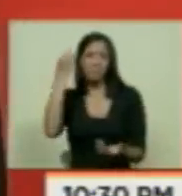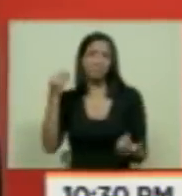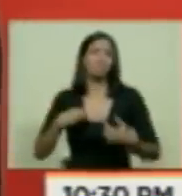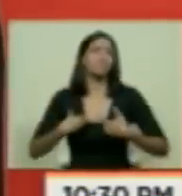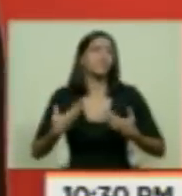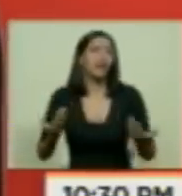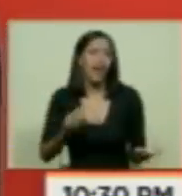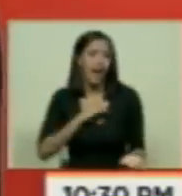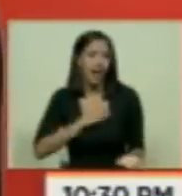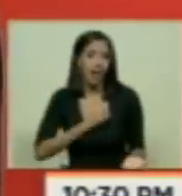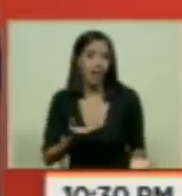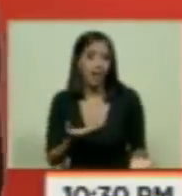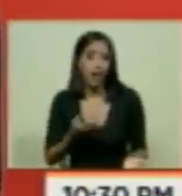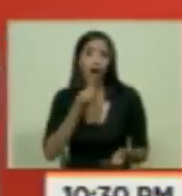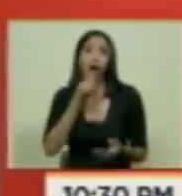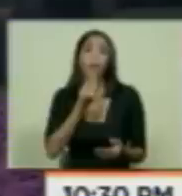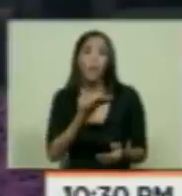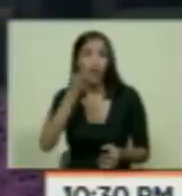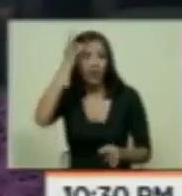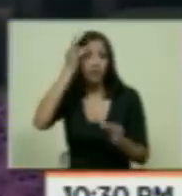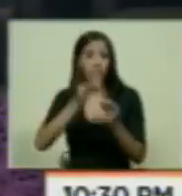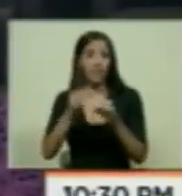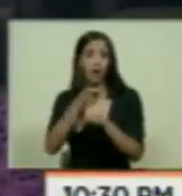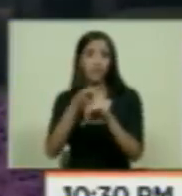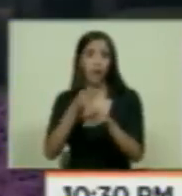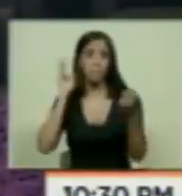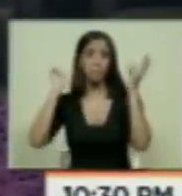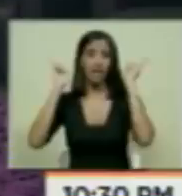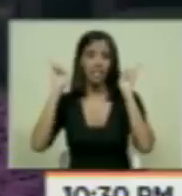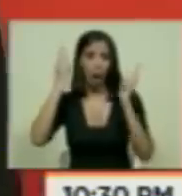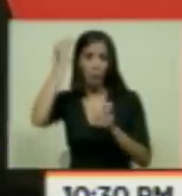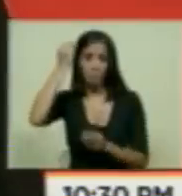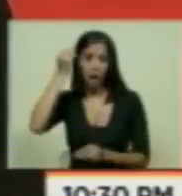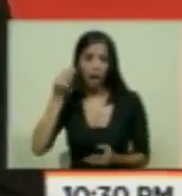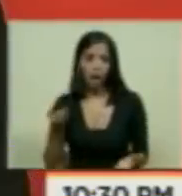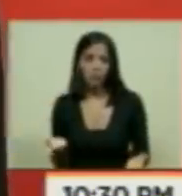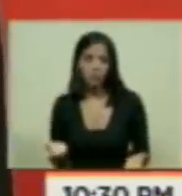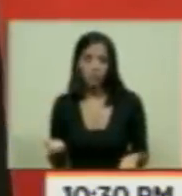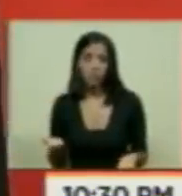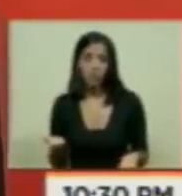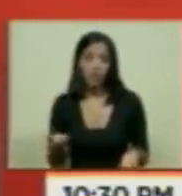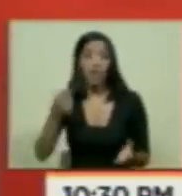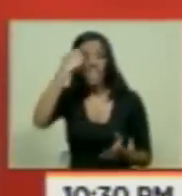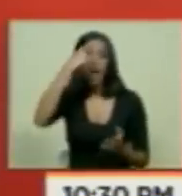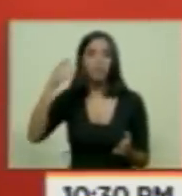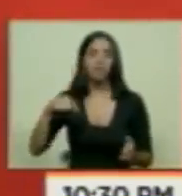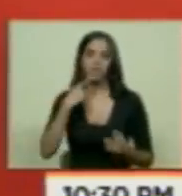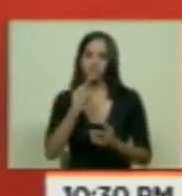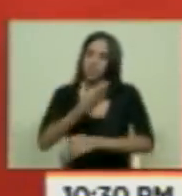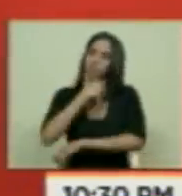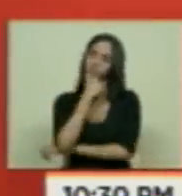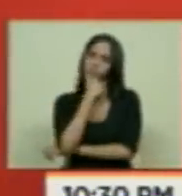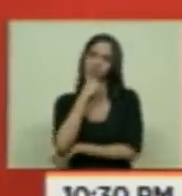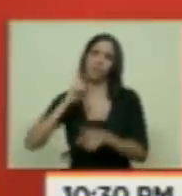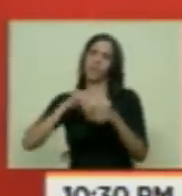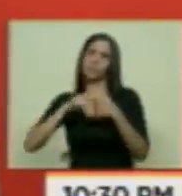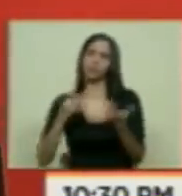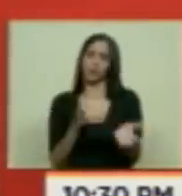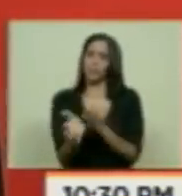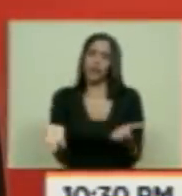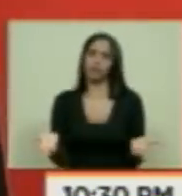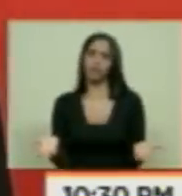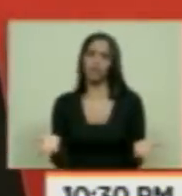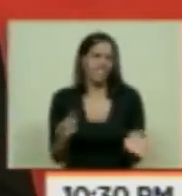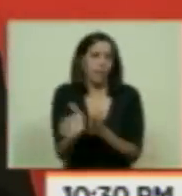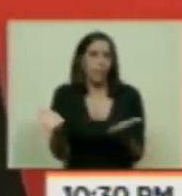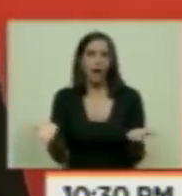la buena fe del gobierno, este gobierno es pendejo. Y a veces el pueblo también termina diciendo, bueno, pero ¿y entonces qué pasa? ¿Qué